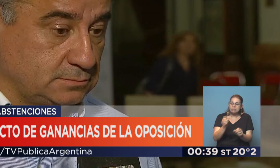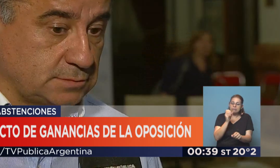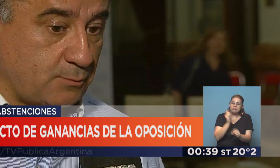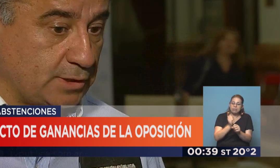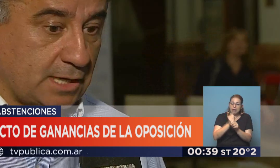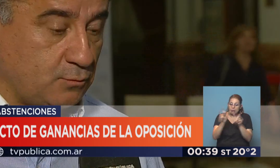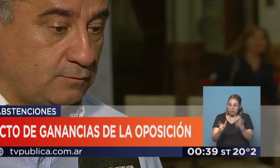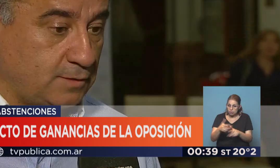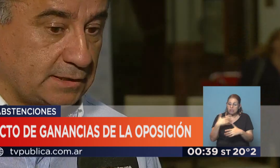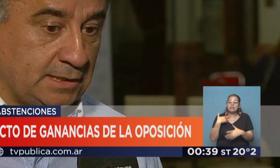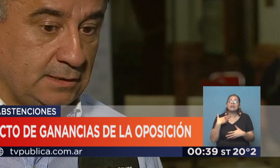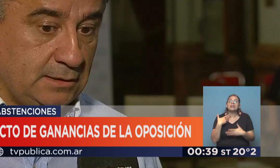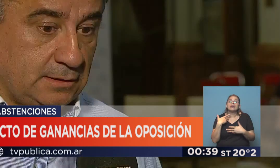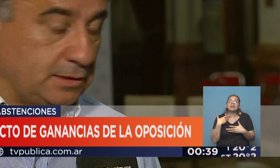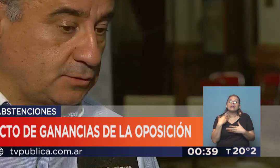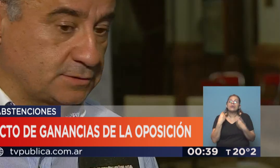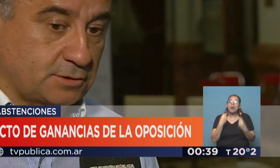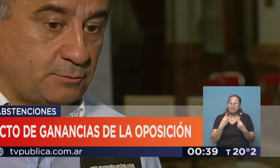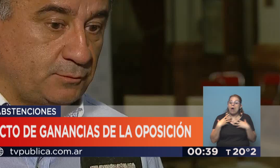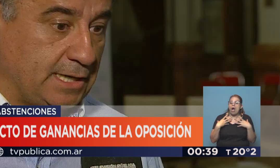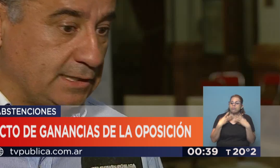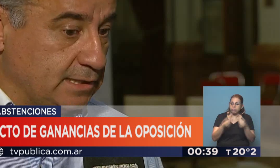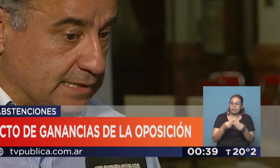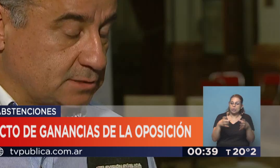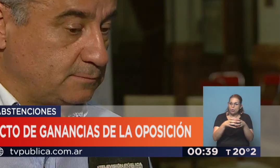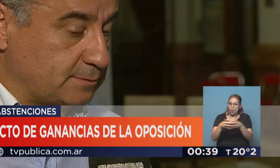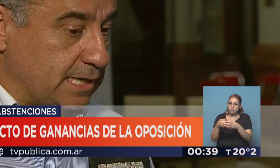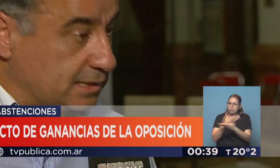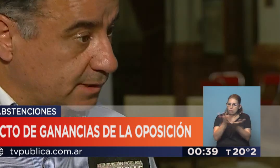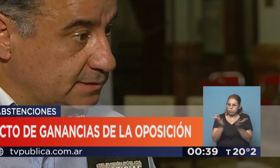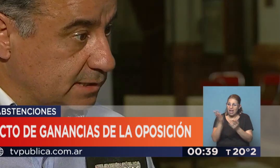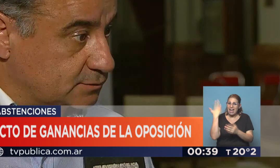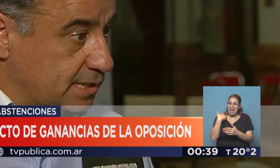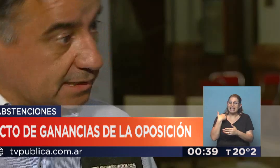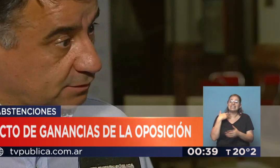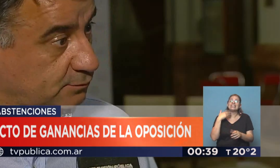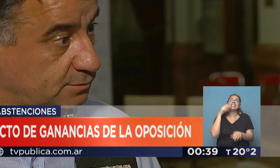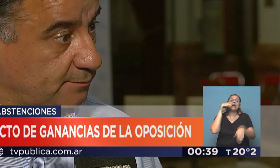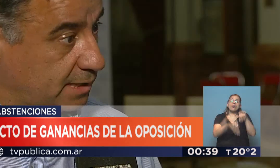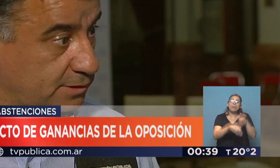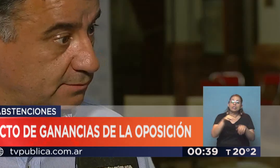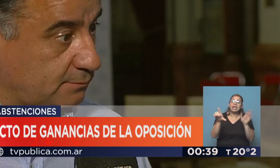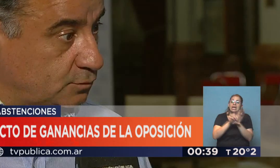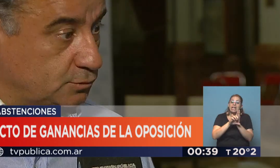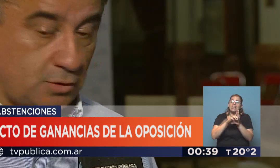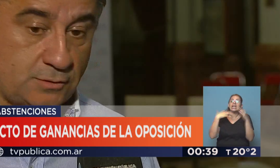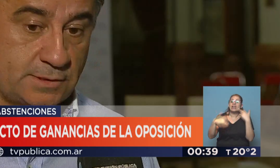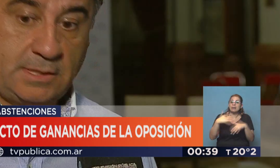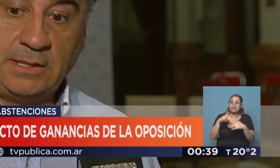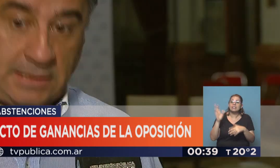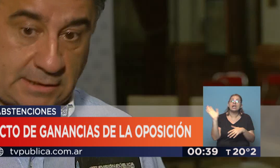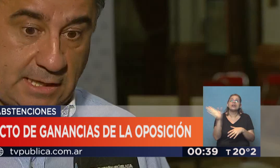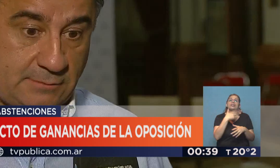es una apuesta muy fuerte de todos los sectores populares, así como votamos la ley de emergencia social, que la votamos con Cambiemos y la votamos con